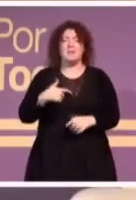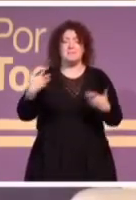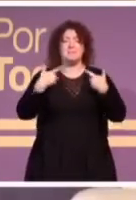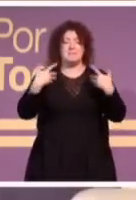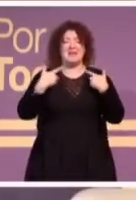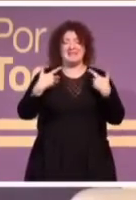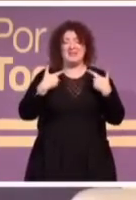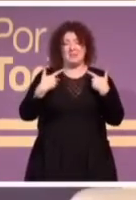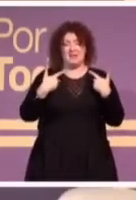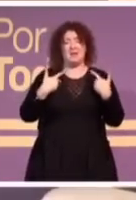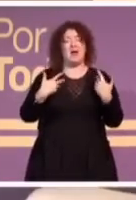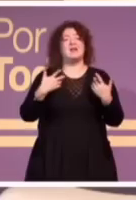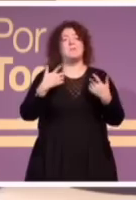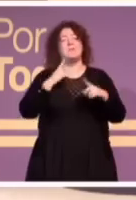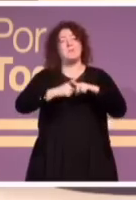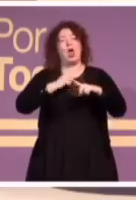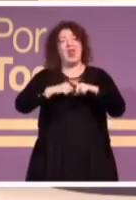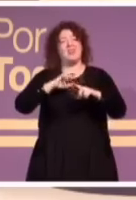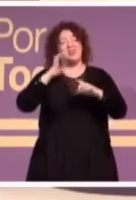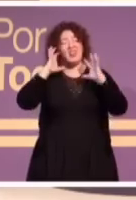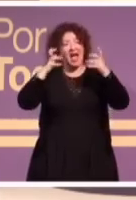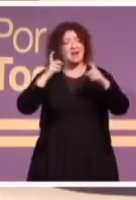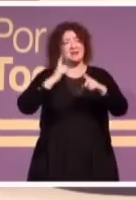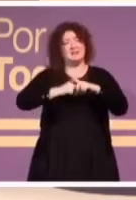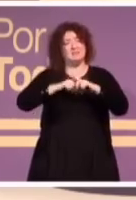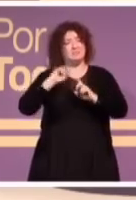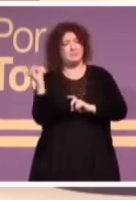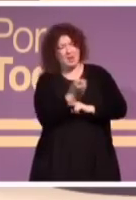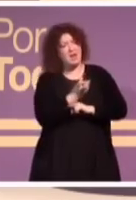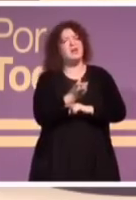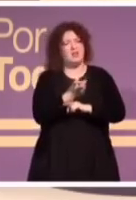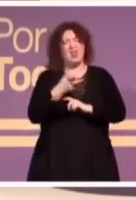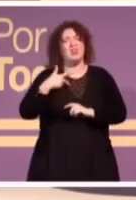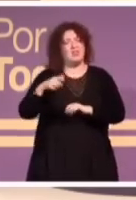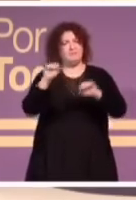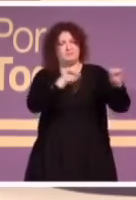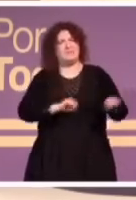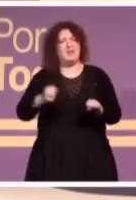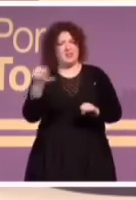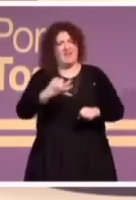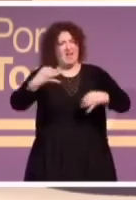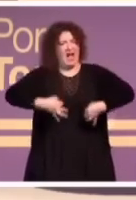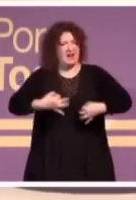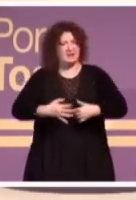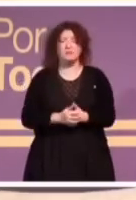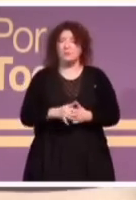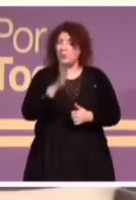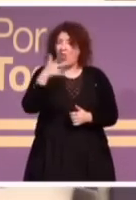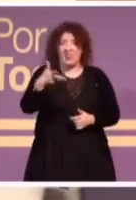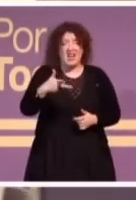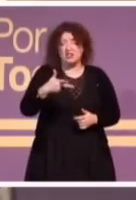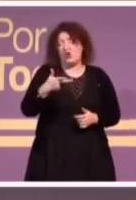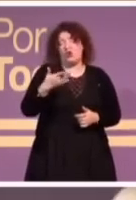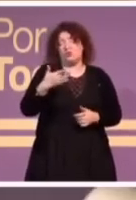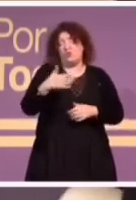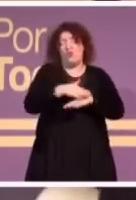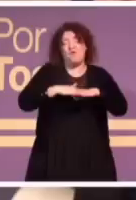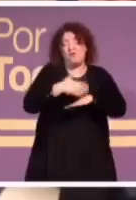violencias sexuales, aunque decidan no poner una denuncia, porque son derechos humanos, son derechos fundamentales.